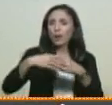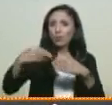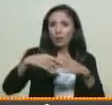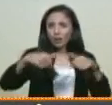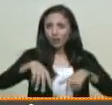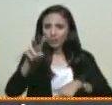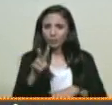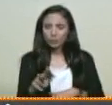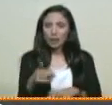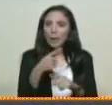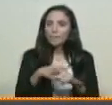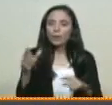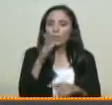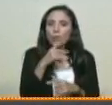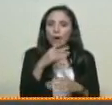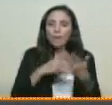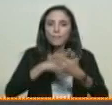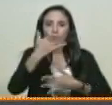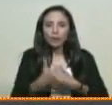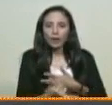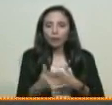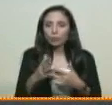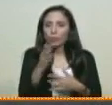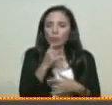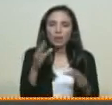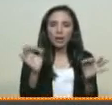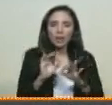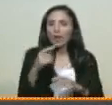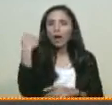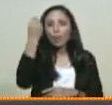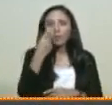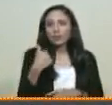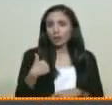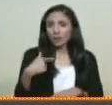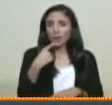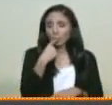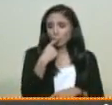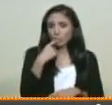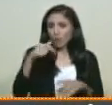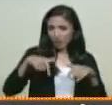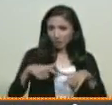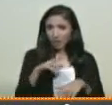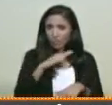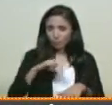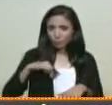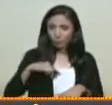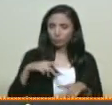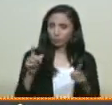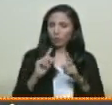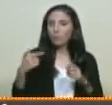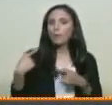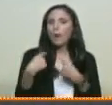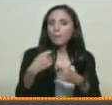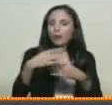país, creyendo que los venezolanos nos chupamos el dedo y que le va a dar una tarjetica y le va a depositar